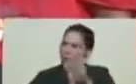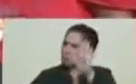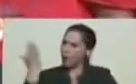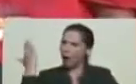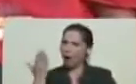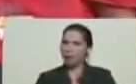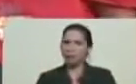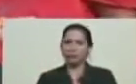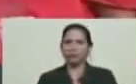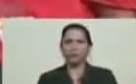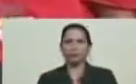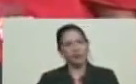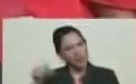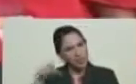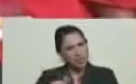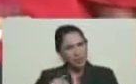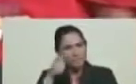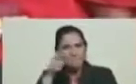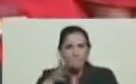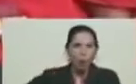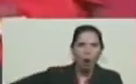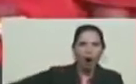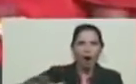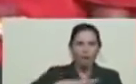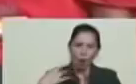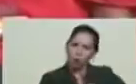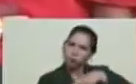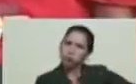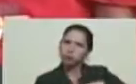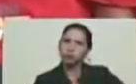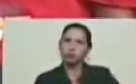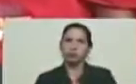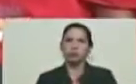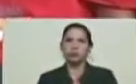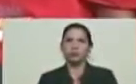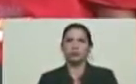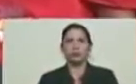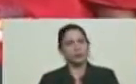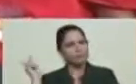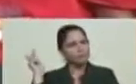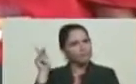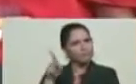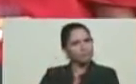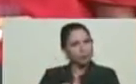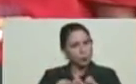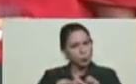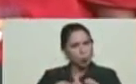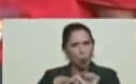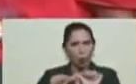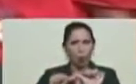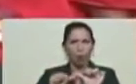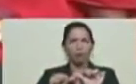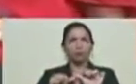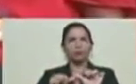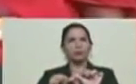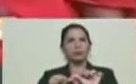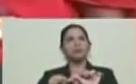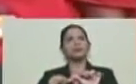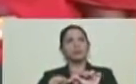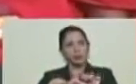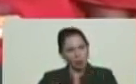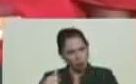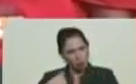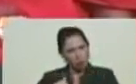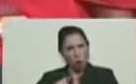burguesía, porque aquí el pueblo y la revolución vino para quedarse. Y lo digo una una y